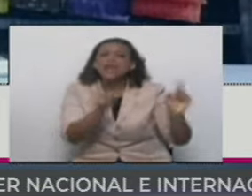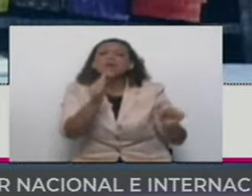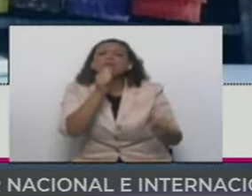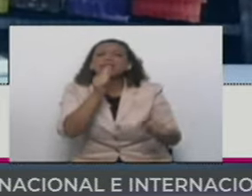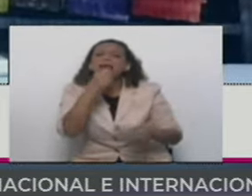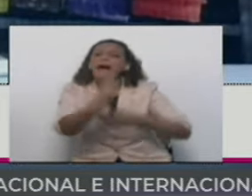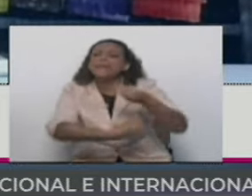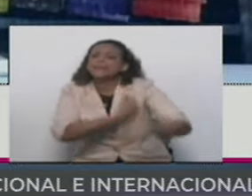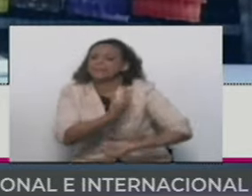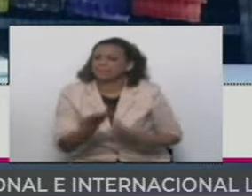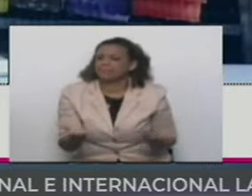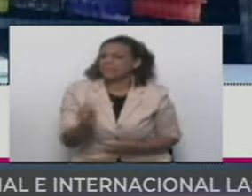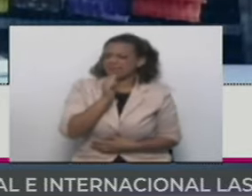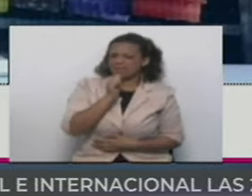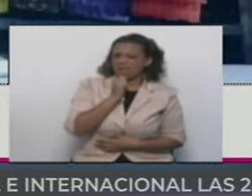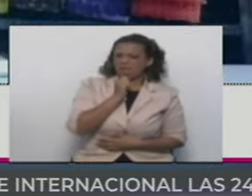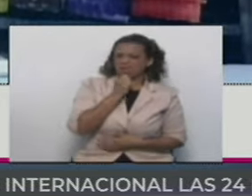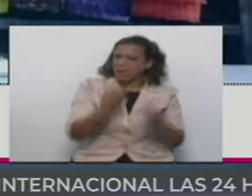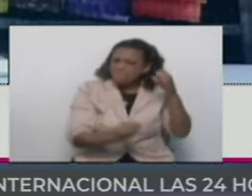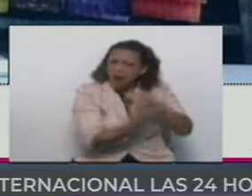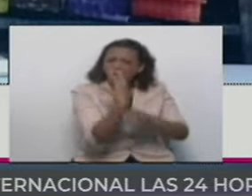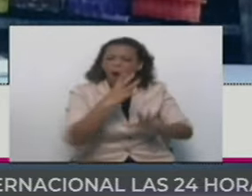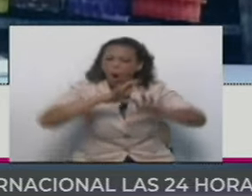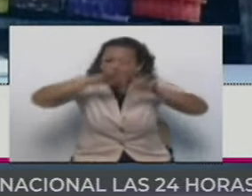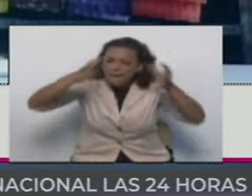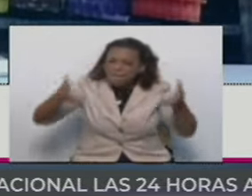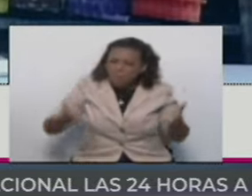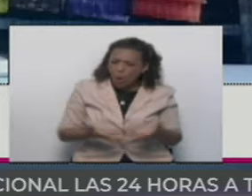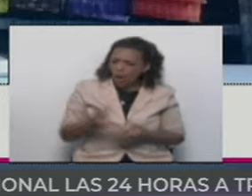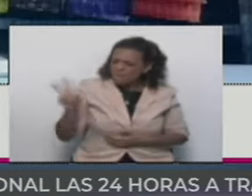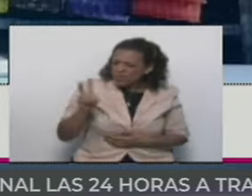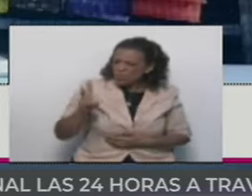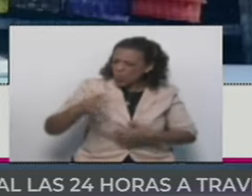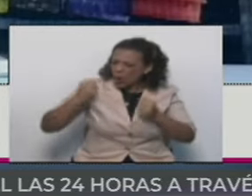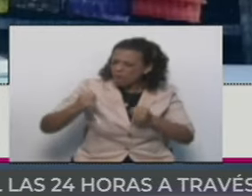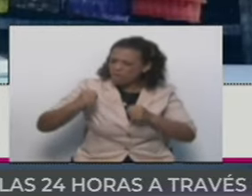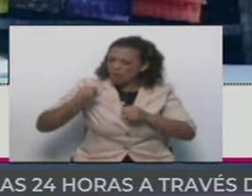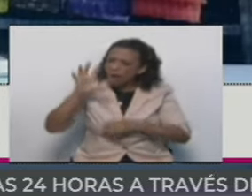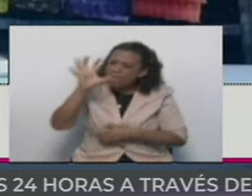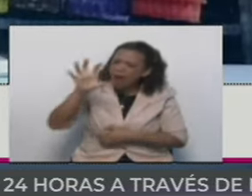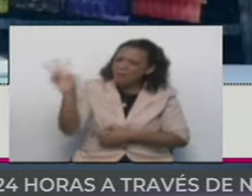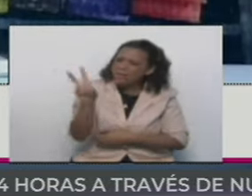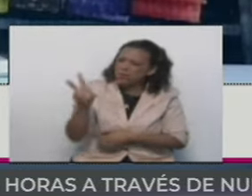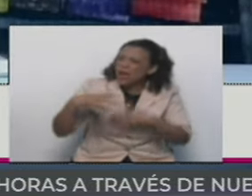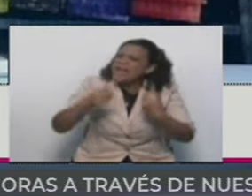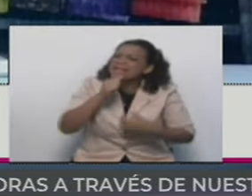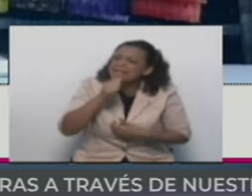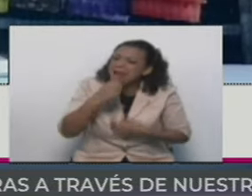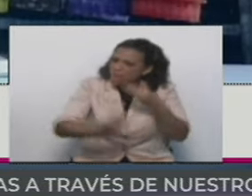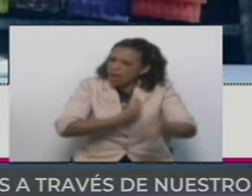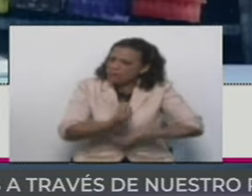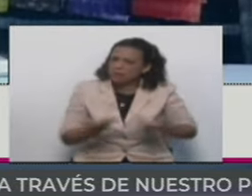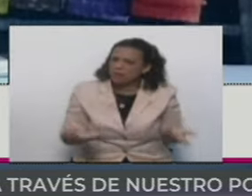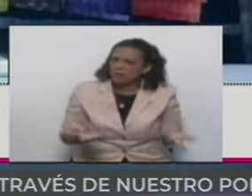crear? ¿Quién va a construir el país de armonía, de unión, de paz, de prosperidad? ¿Quién?